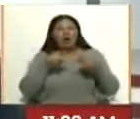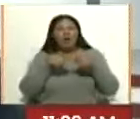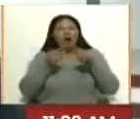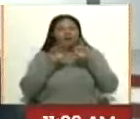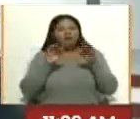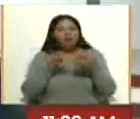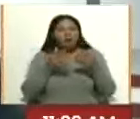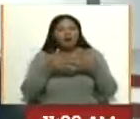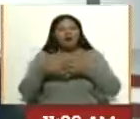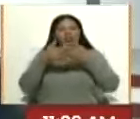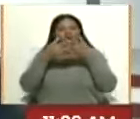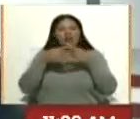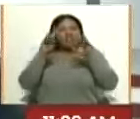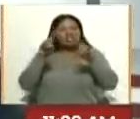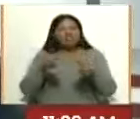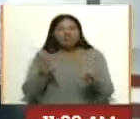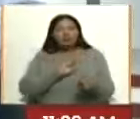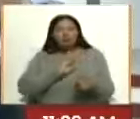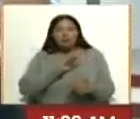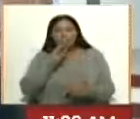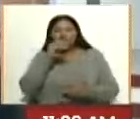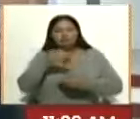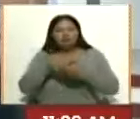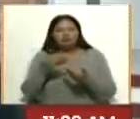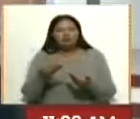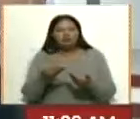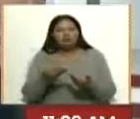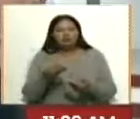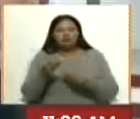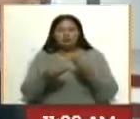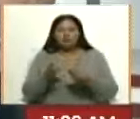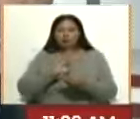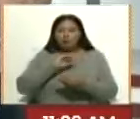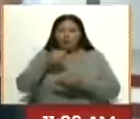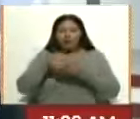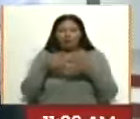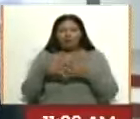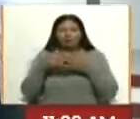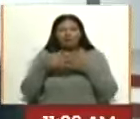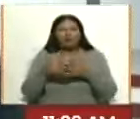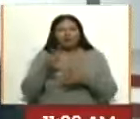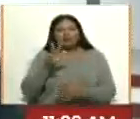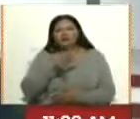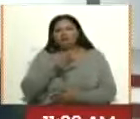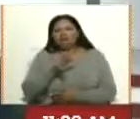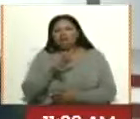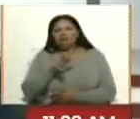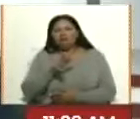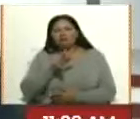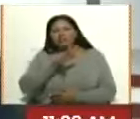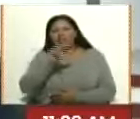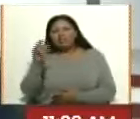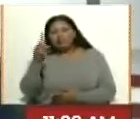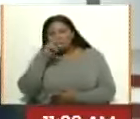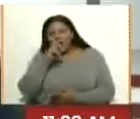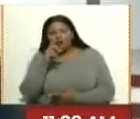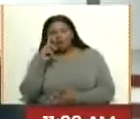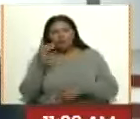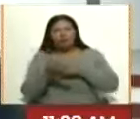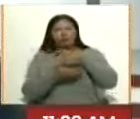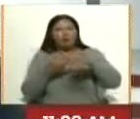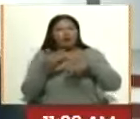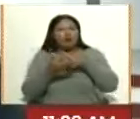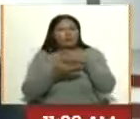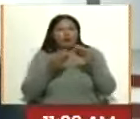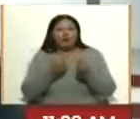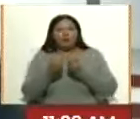Unidos están tomando decisiones, quiero decir su gobierno, como si fuesen los Estados Unidos hace tres décadas. Hoy los Estados Unidos padecen una crisis económica